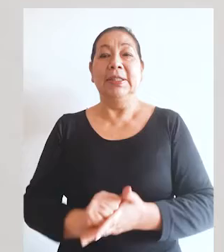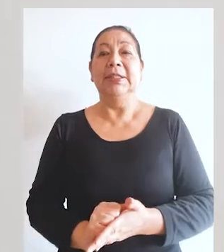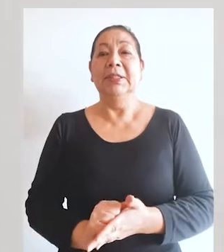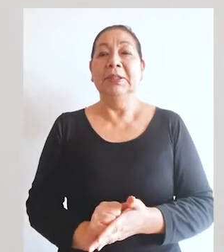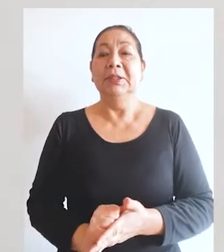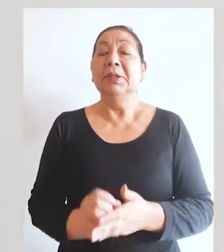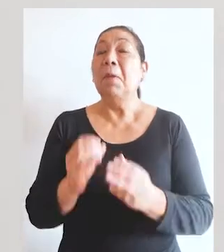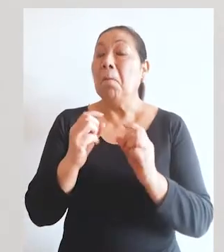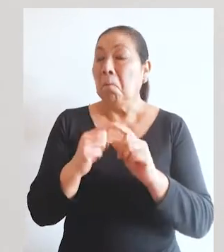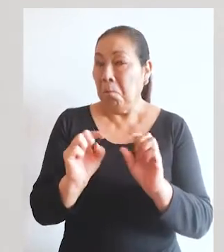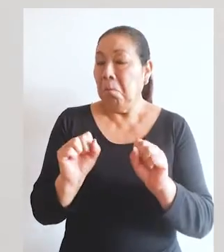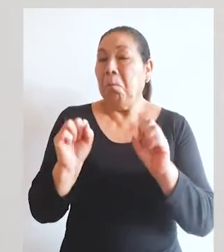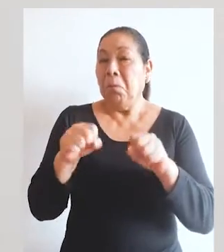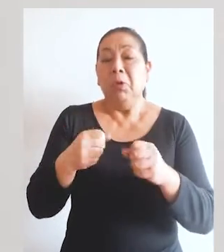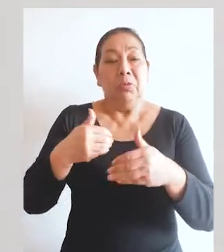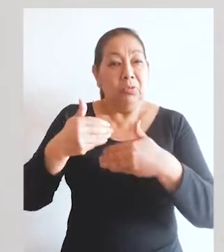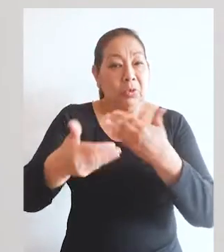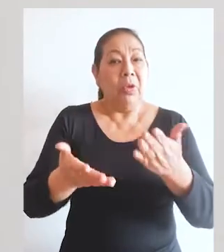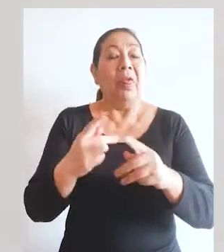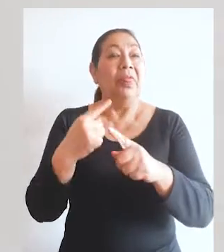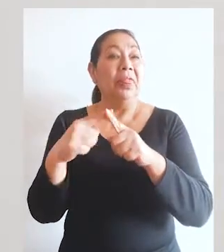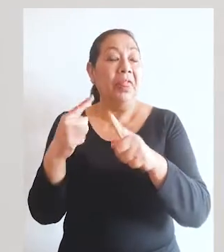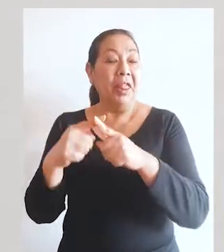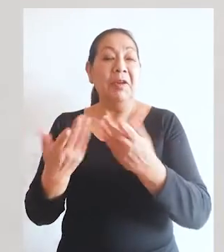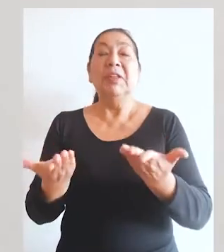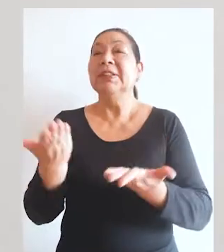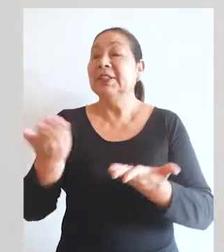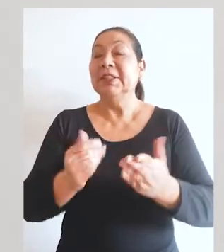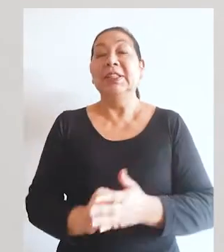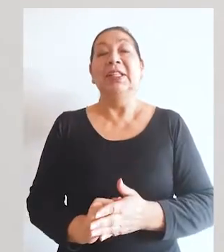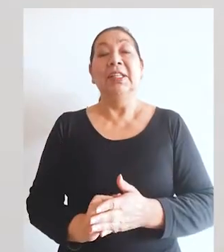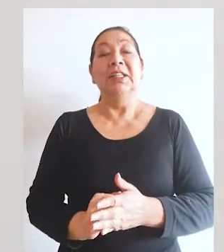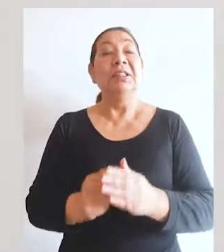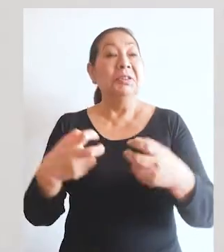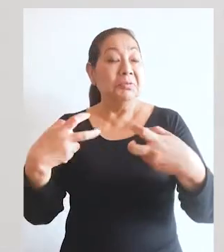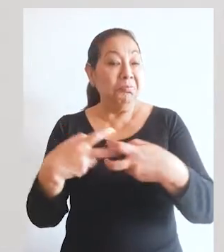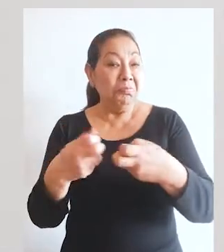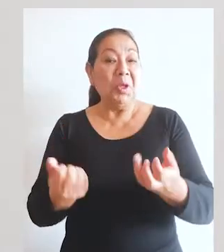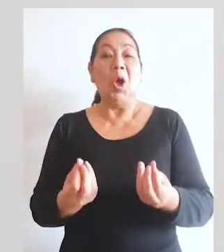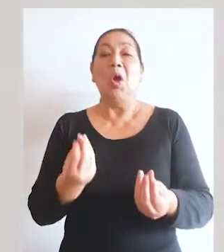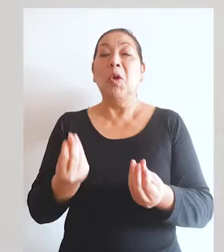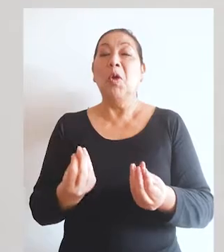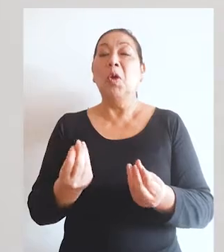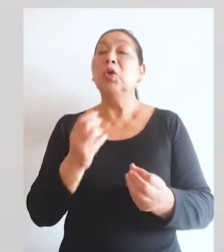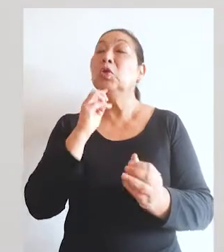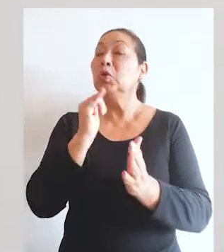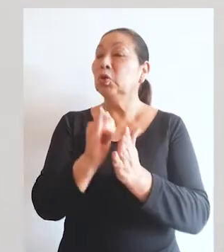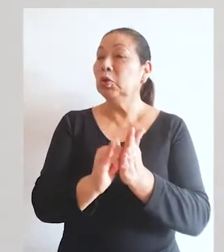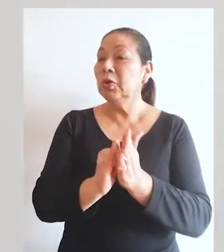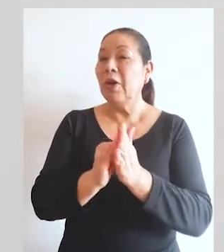Tribunal Constitucional, puedes seguirnos en nuestras cuentas oficiales de redes sociales,